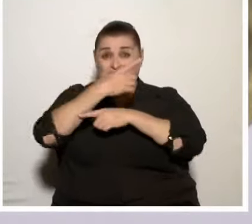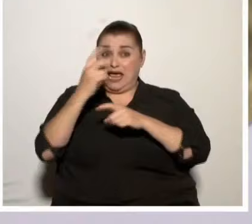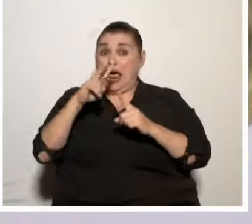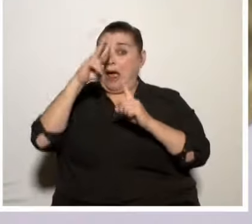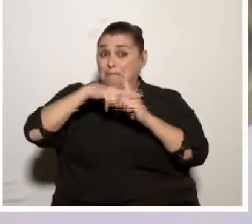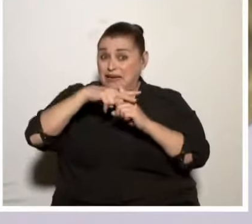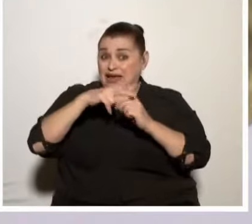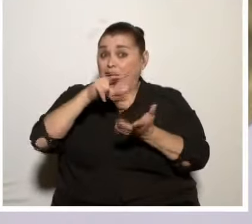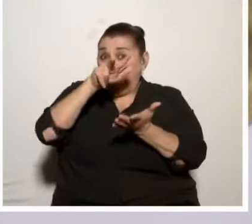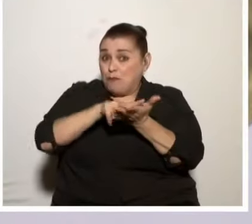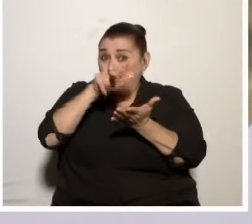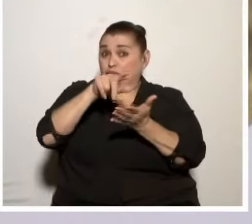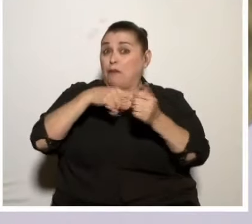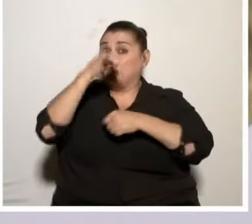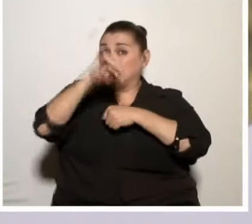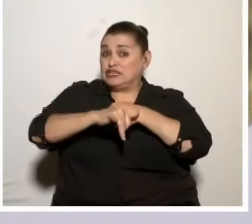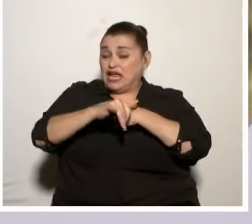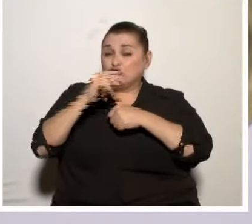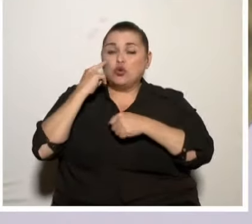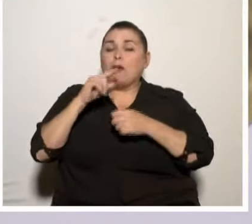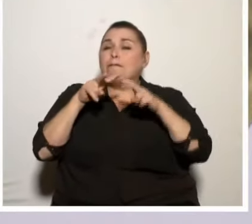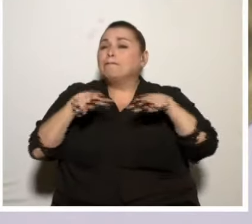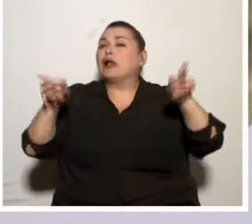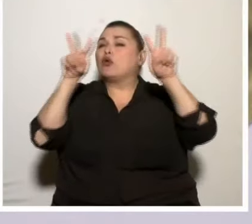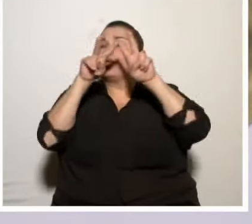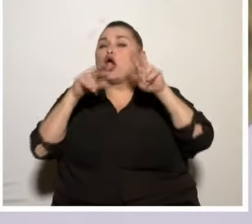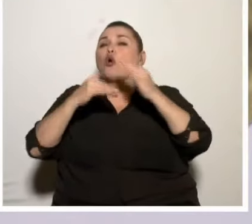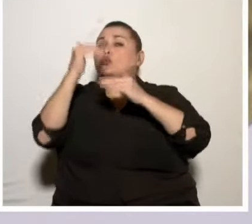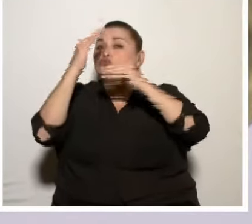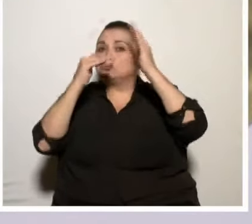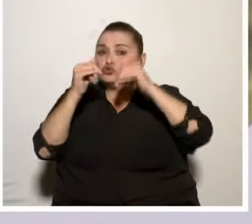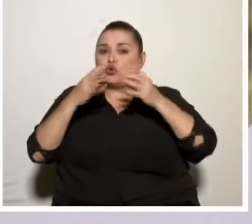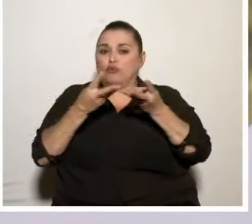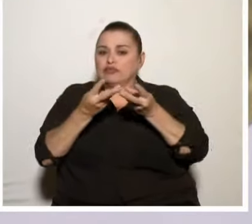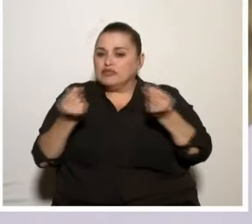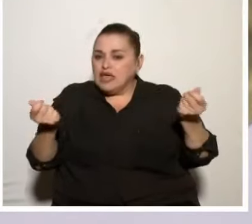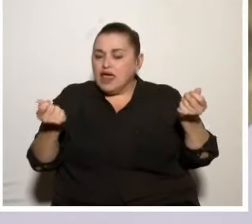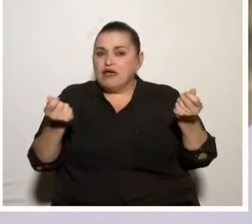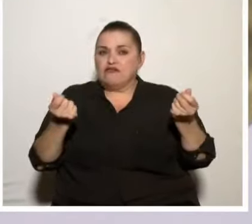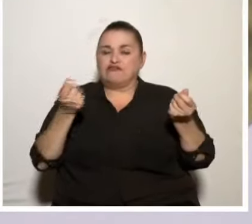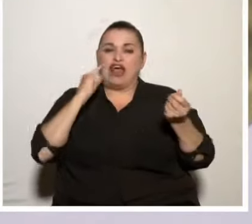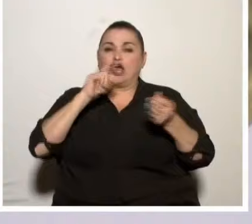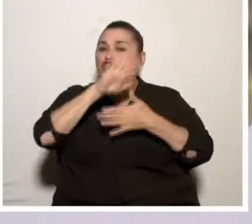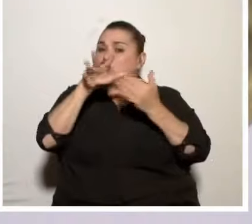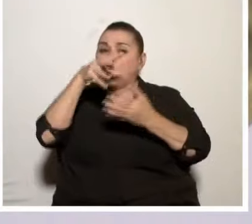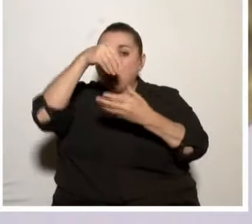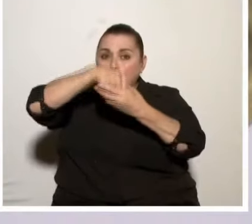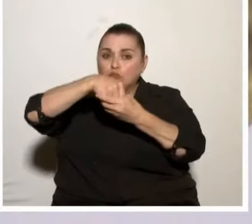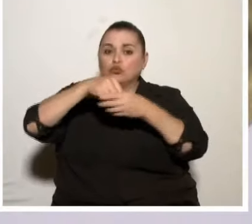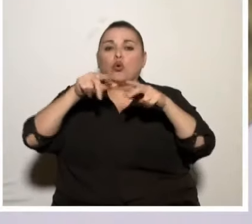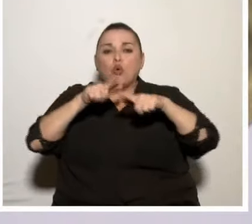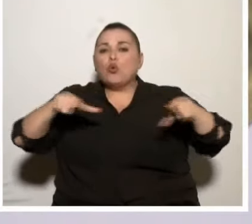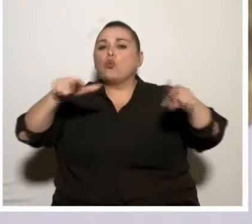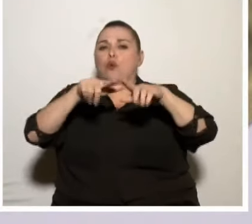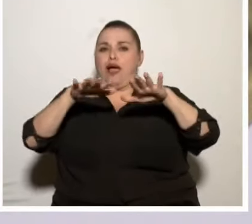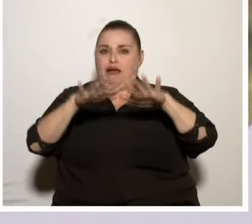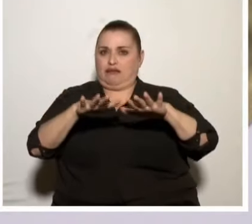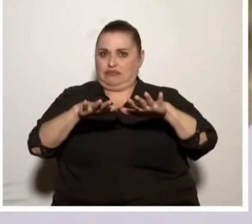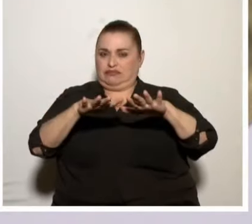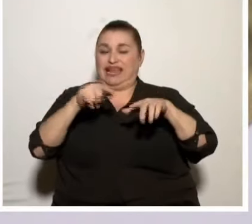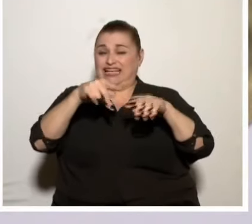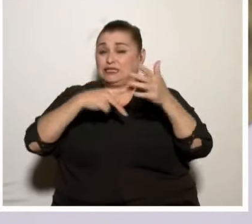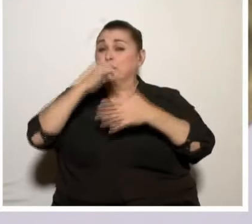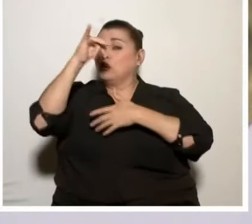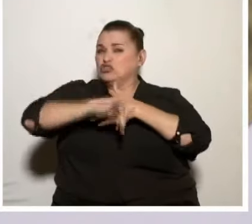aprobarse ese proyecto, no solo se valoraría la construcción, sino también el terreno, las amenidades y la zona donde se ubica. Es un proyecto